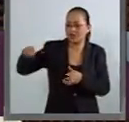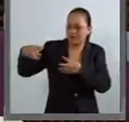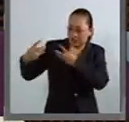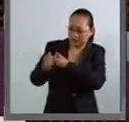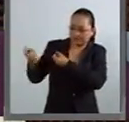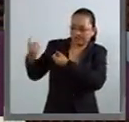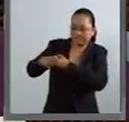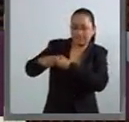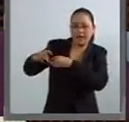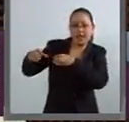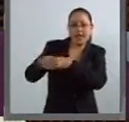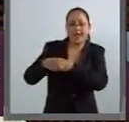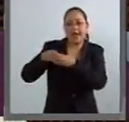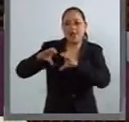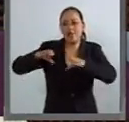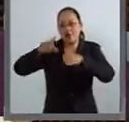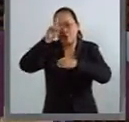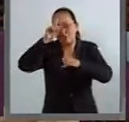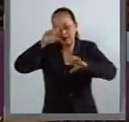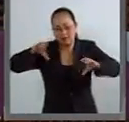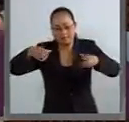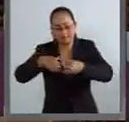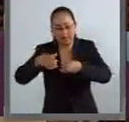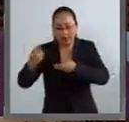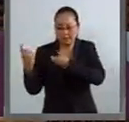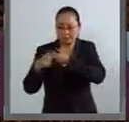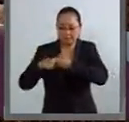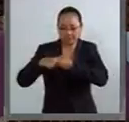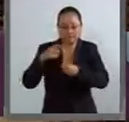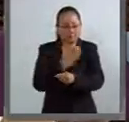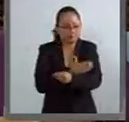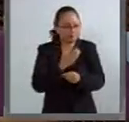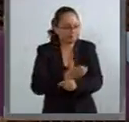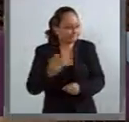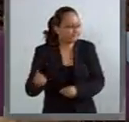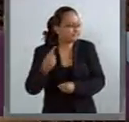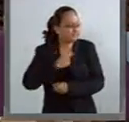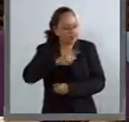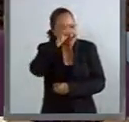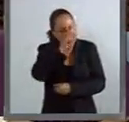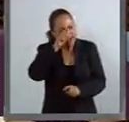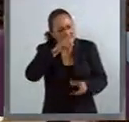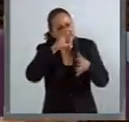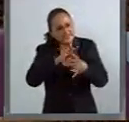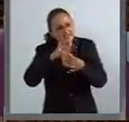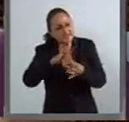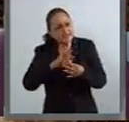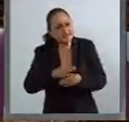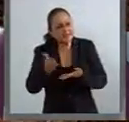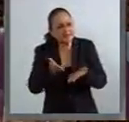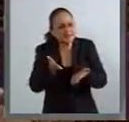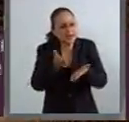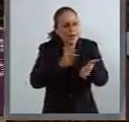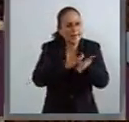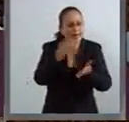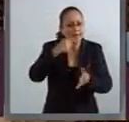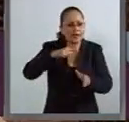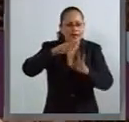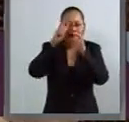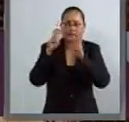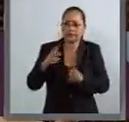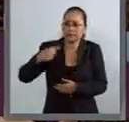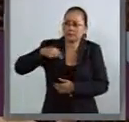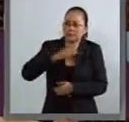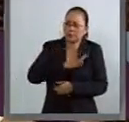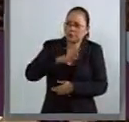parte también de ese consejo consultivo que nos acompaña, nos asesora, nos apoya y nos guía en los contenidos que nos